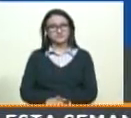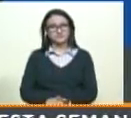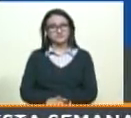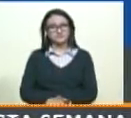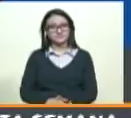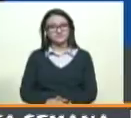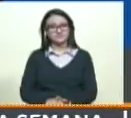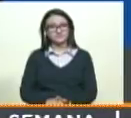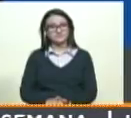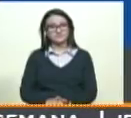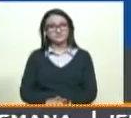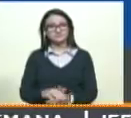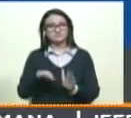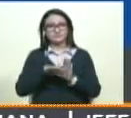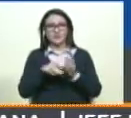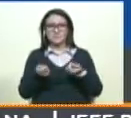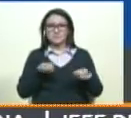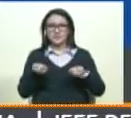a dar. Y las medidas